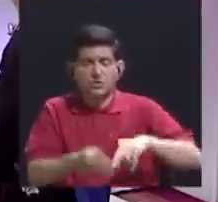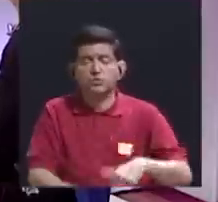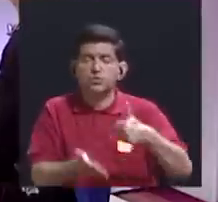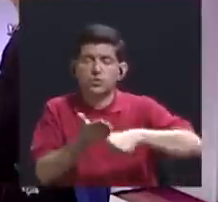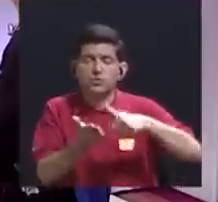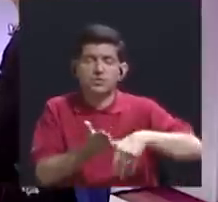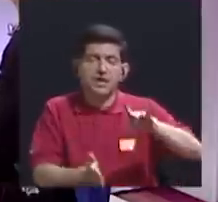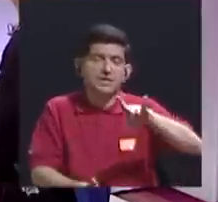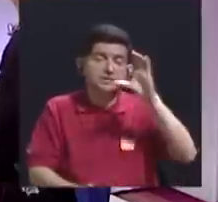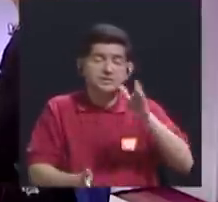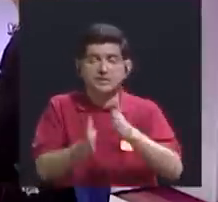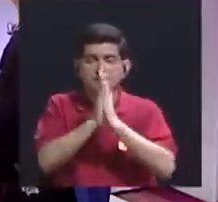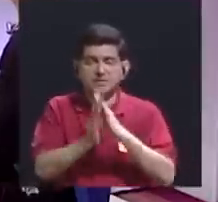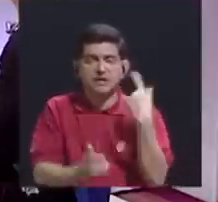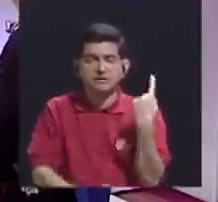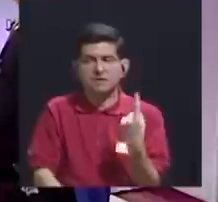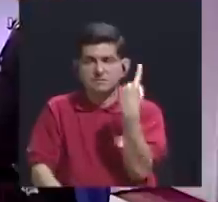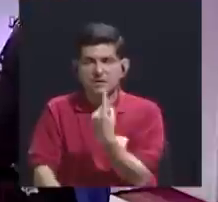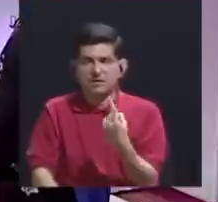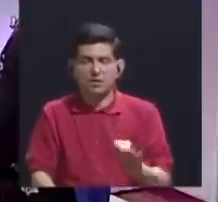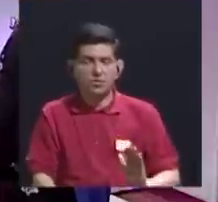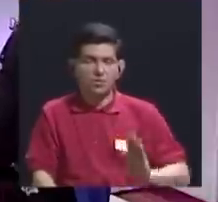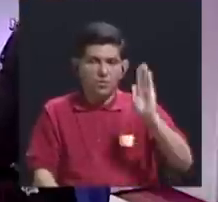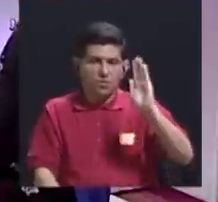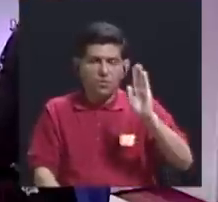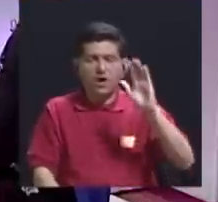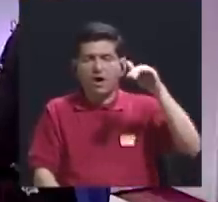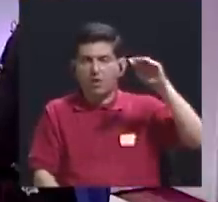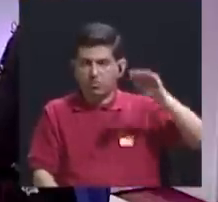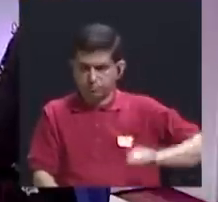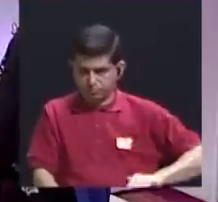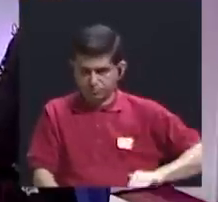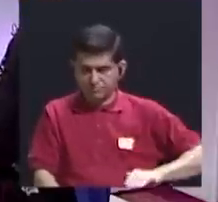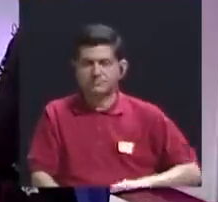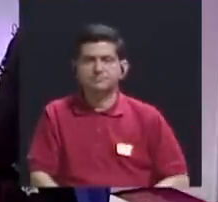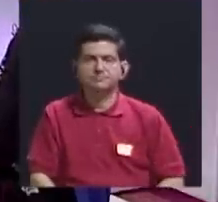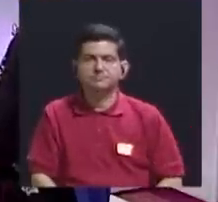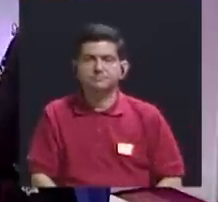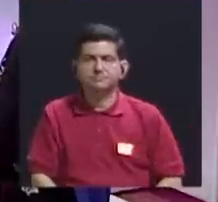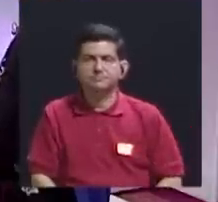700 y pico de mociones una por una levantar la mano bajar la mano y